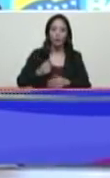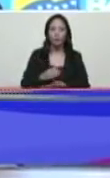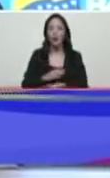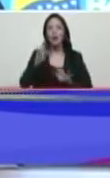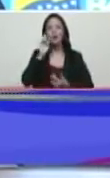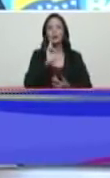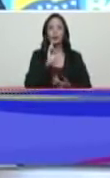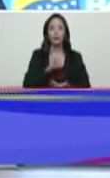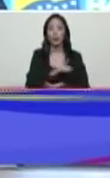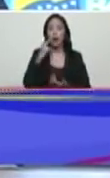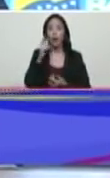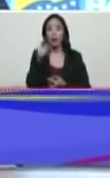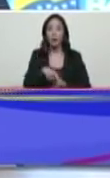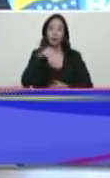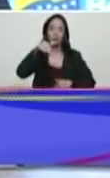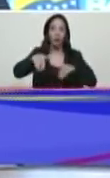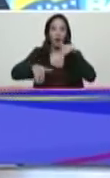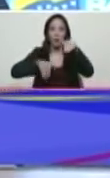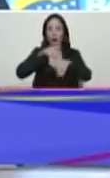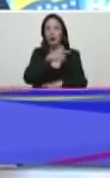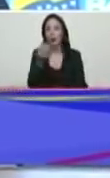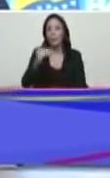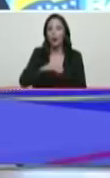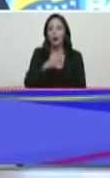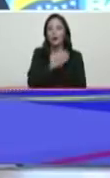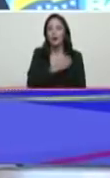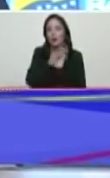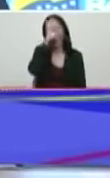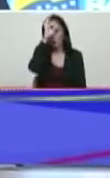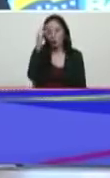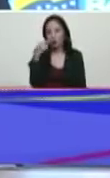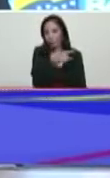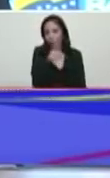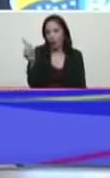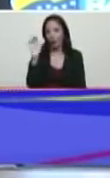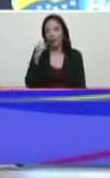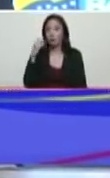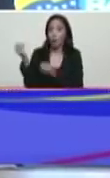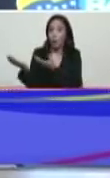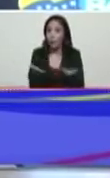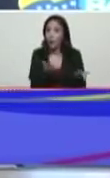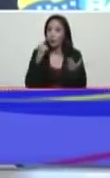Y más a la costa, no sé si ustedes han tenido tiempo, embajadores, los invito.